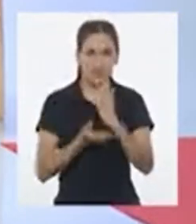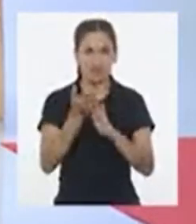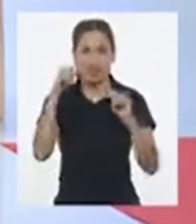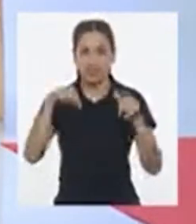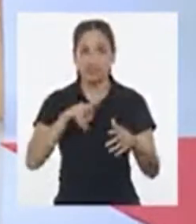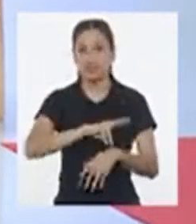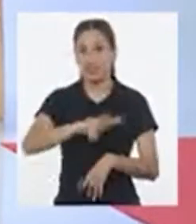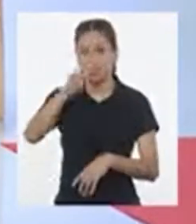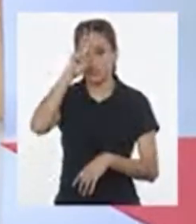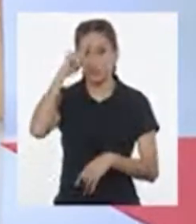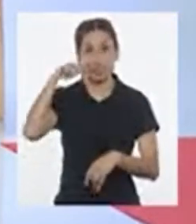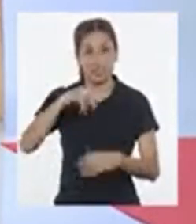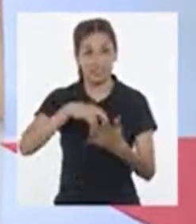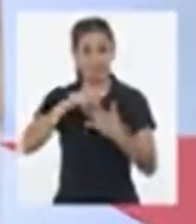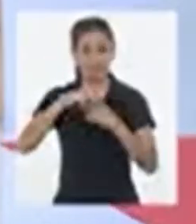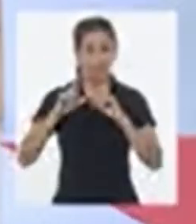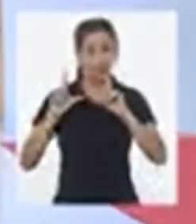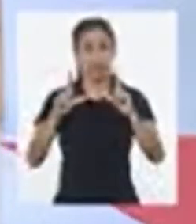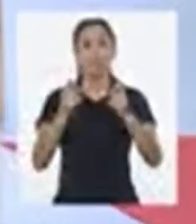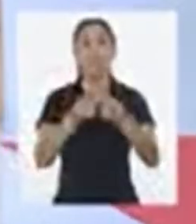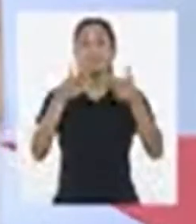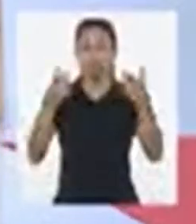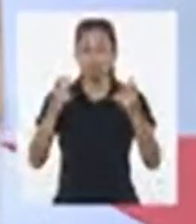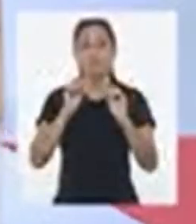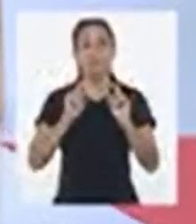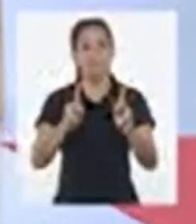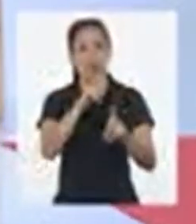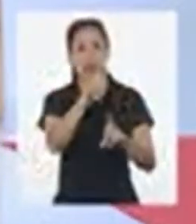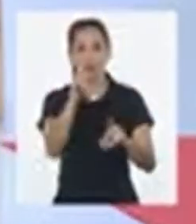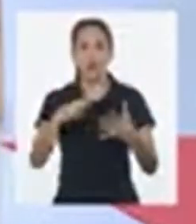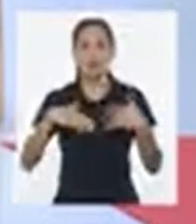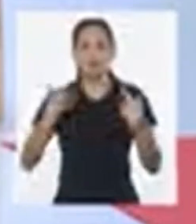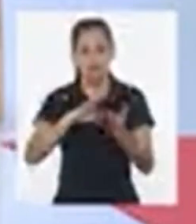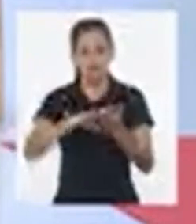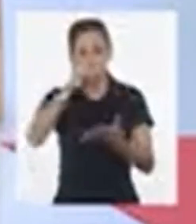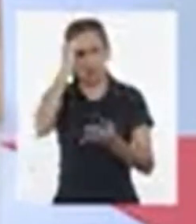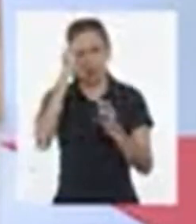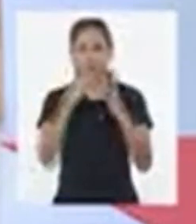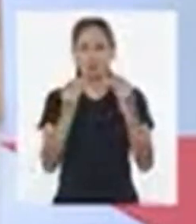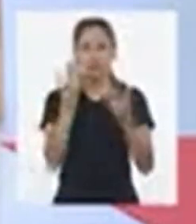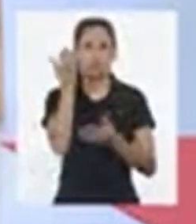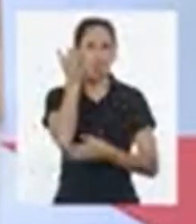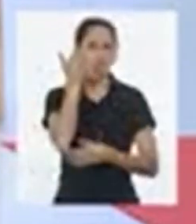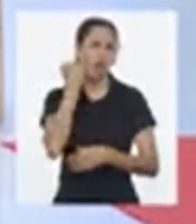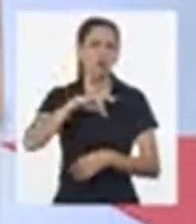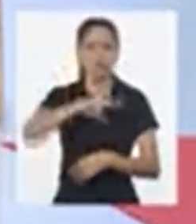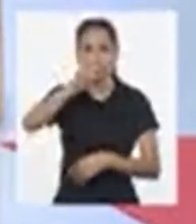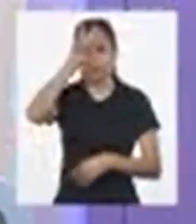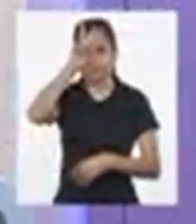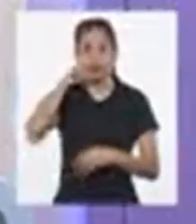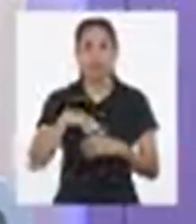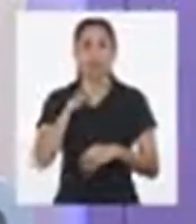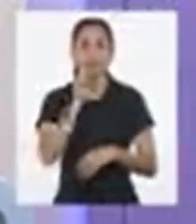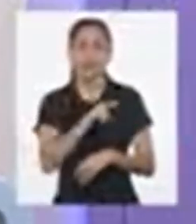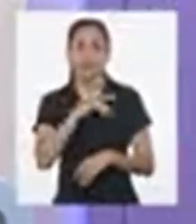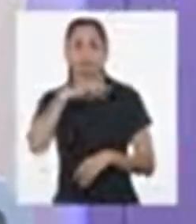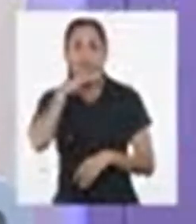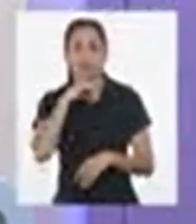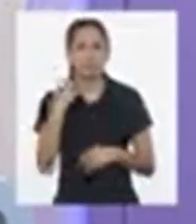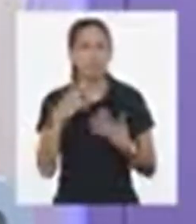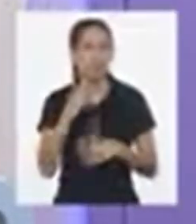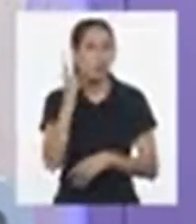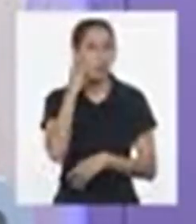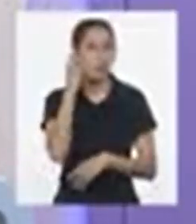nuestro país. Y creo que este programa es una gran oportunidad para conocer más sobre el antiguo Perú. Con